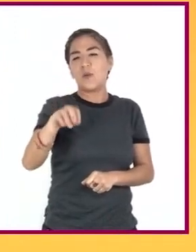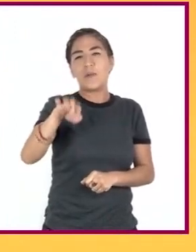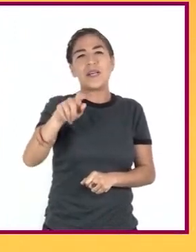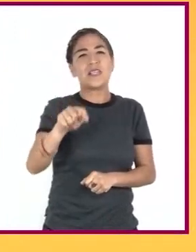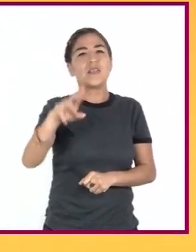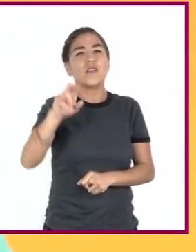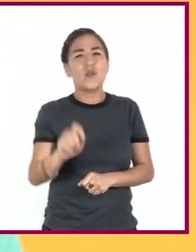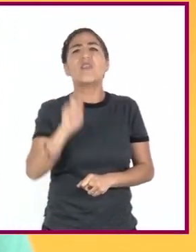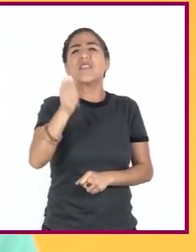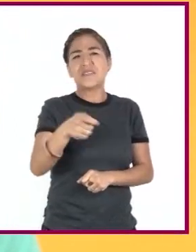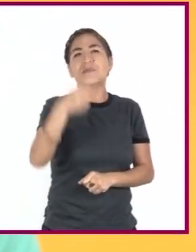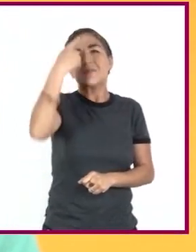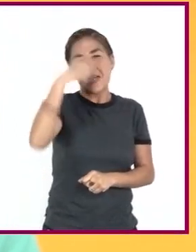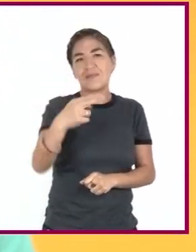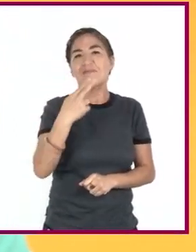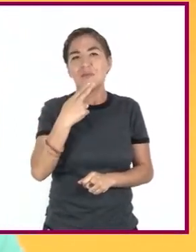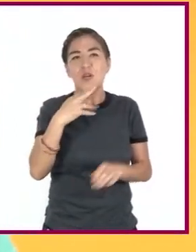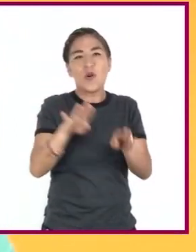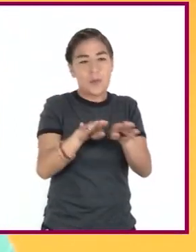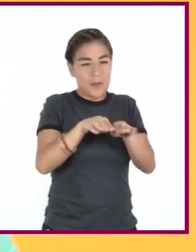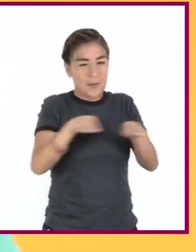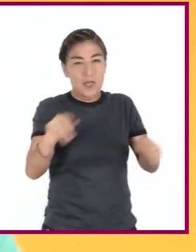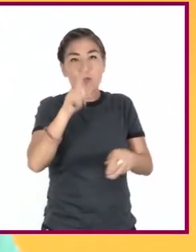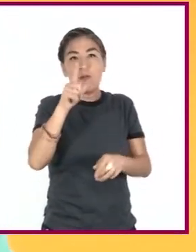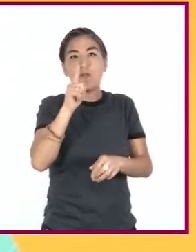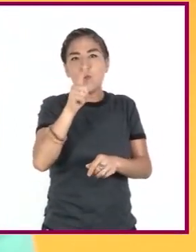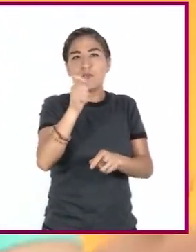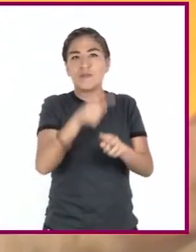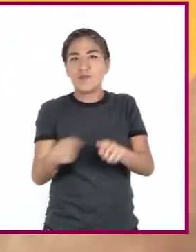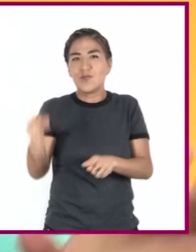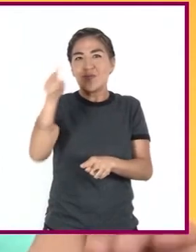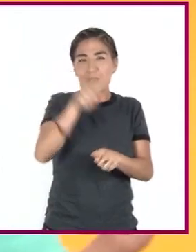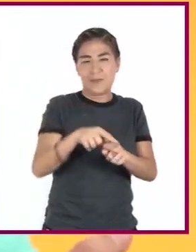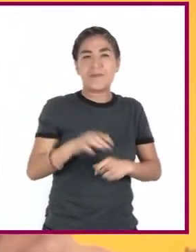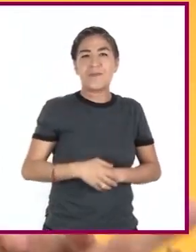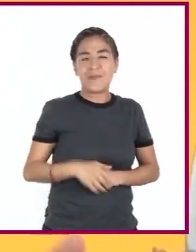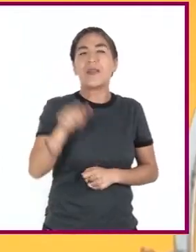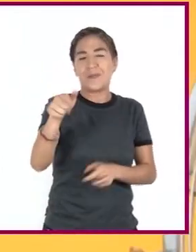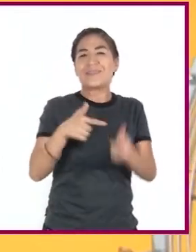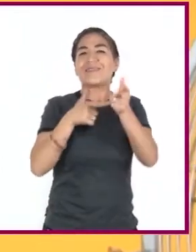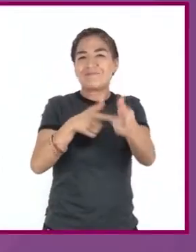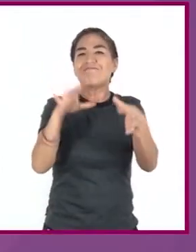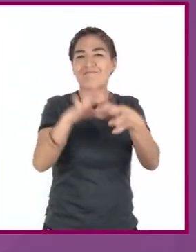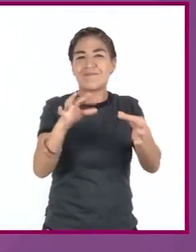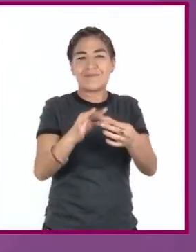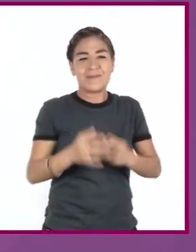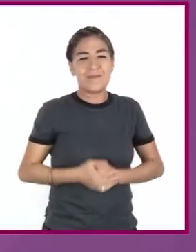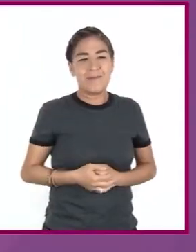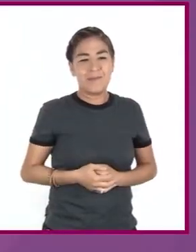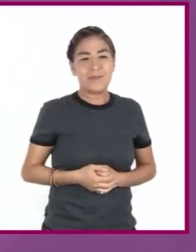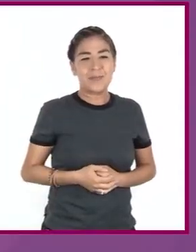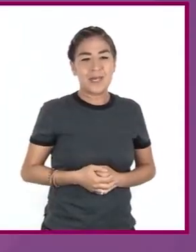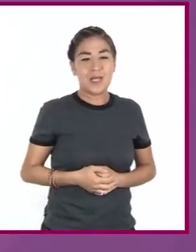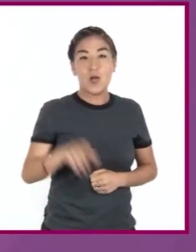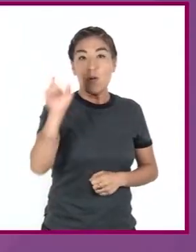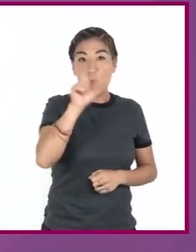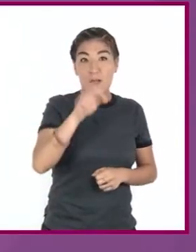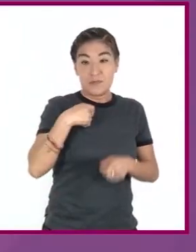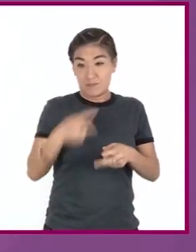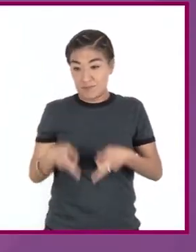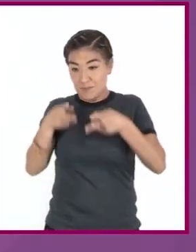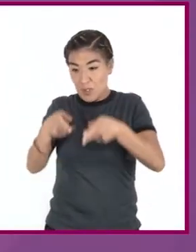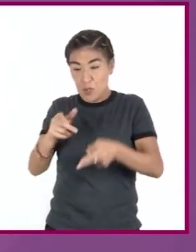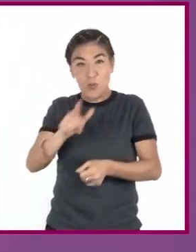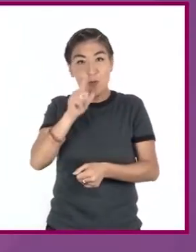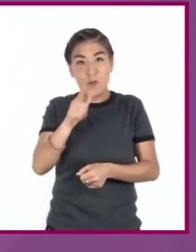galvanómetro es un instrumento que sirve para medir corrientes eléctricas. Siga contándonos, por favor. Vi que cuando conectaba la corriente a la